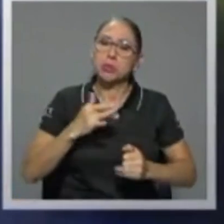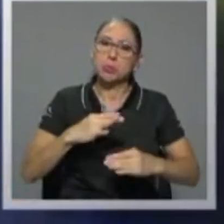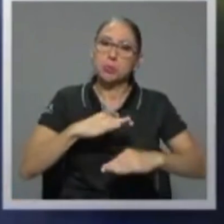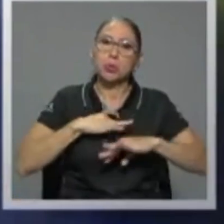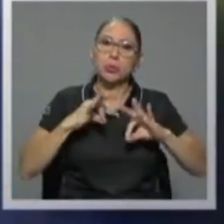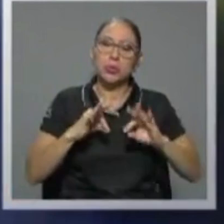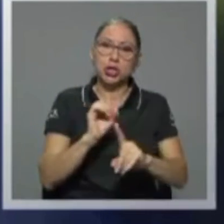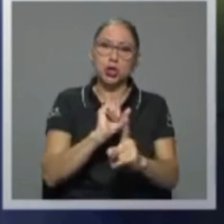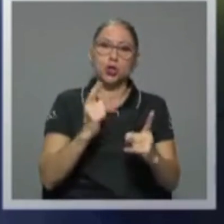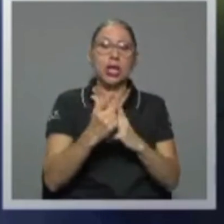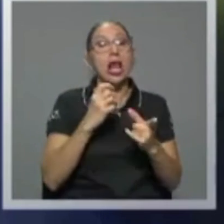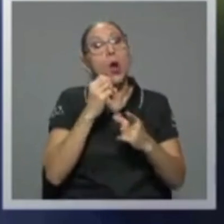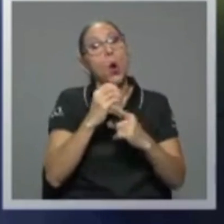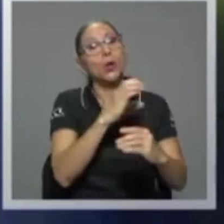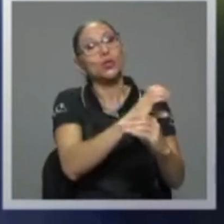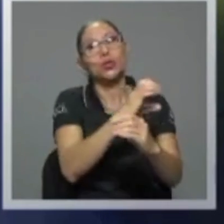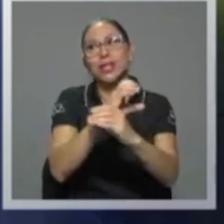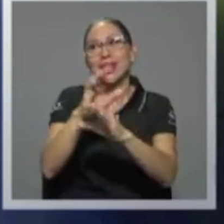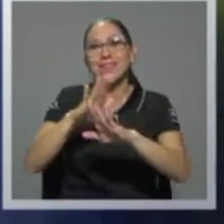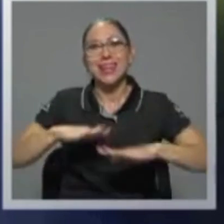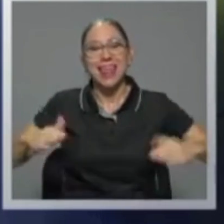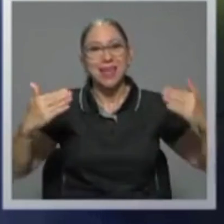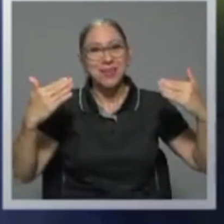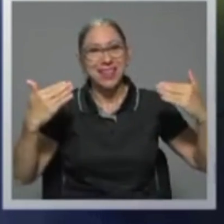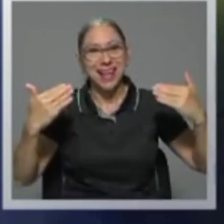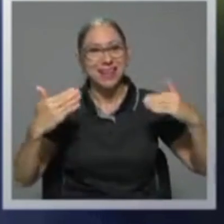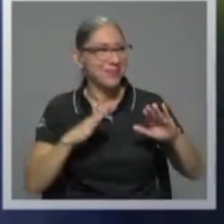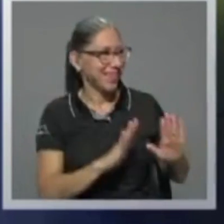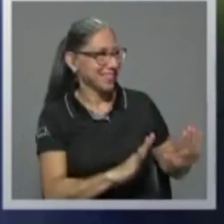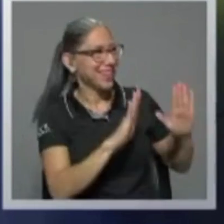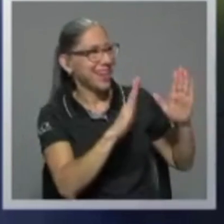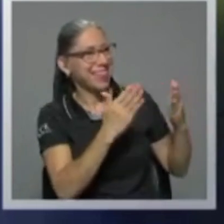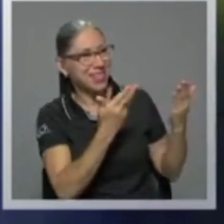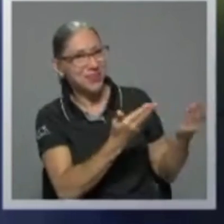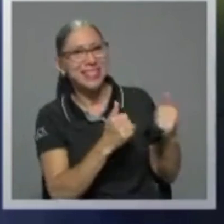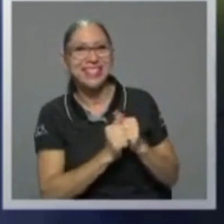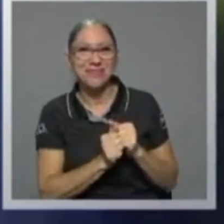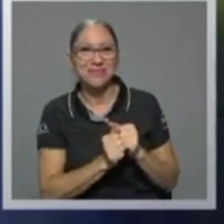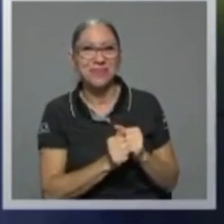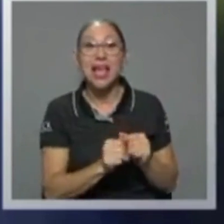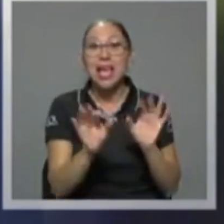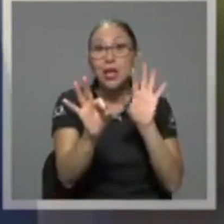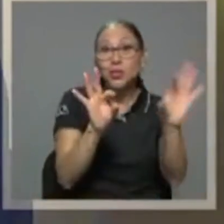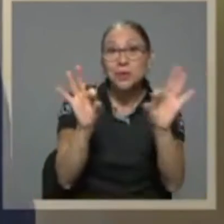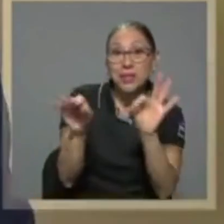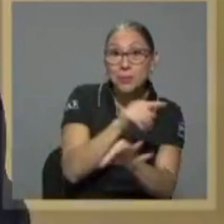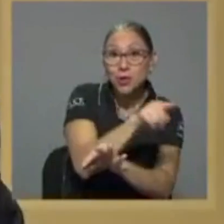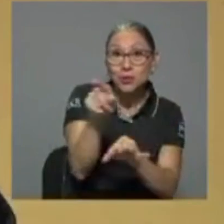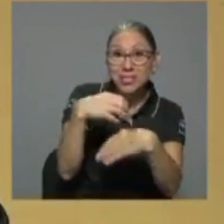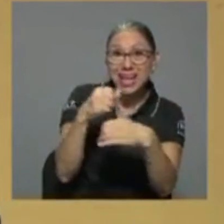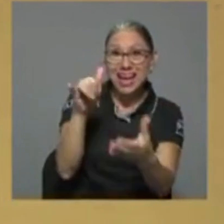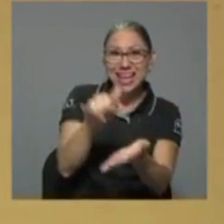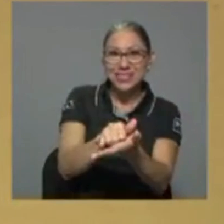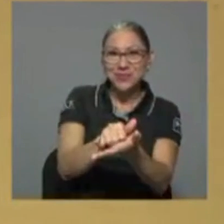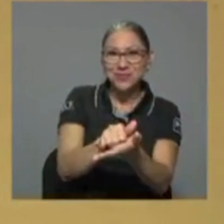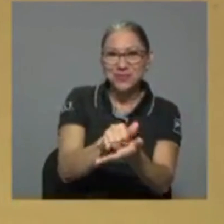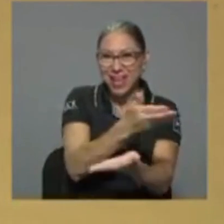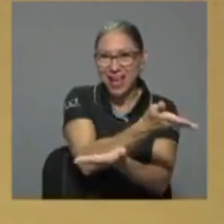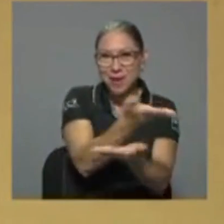sostenibilidad ambiental. Entonces, Excelente, Yulisa. cordial invitación. Y los invitamos a que hagan eso, y a las amigas y amigos los